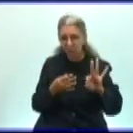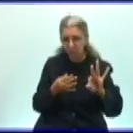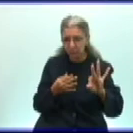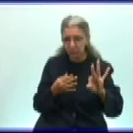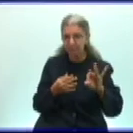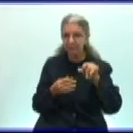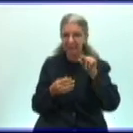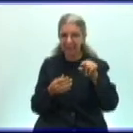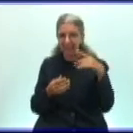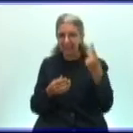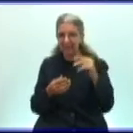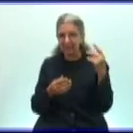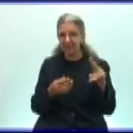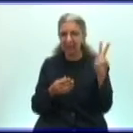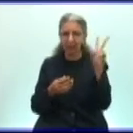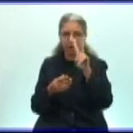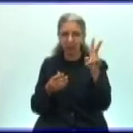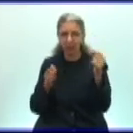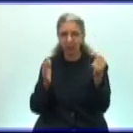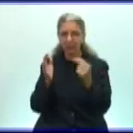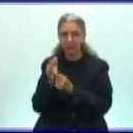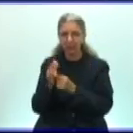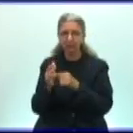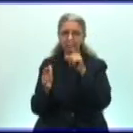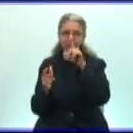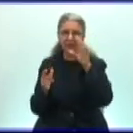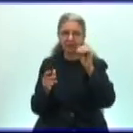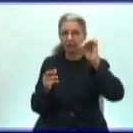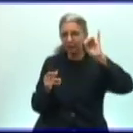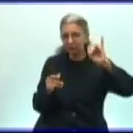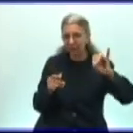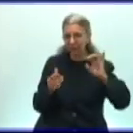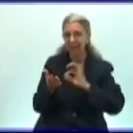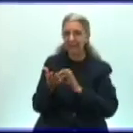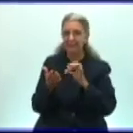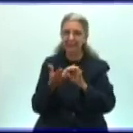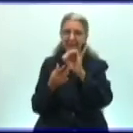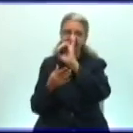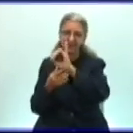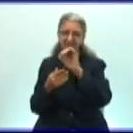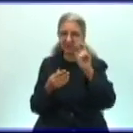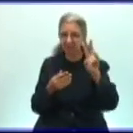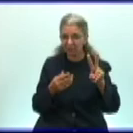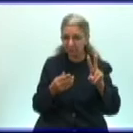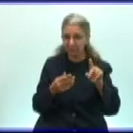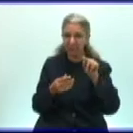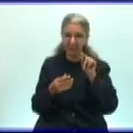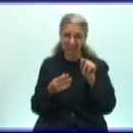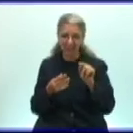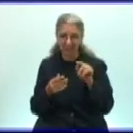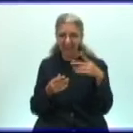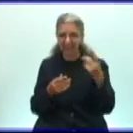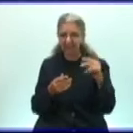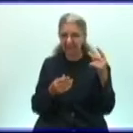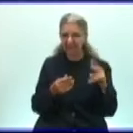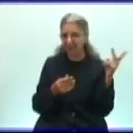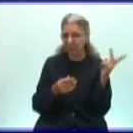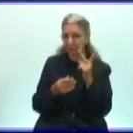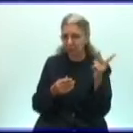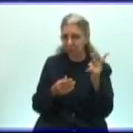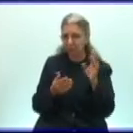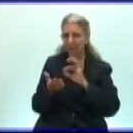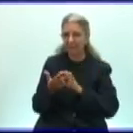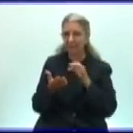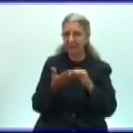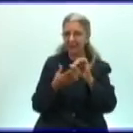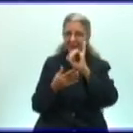realizando la actividad 2.106, página 62. De esa actividad, ¿qué queremos que ustedes hagan? Ya acá